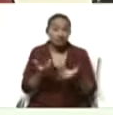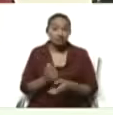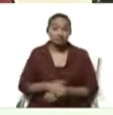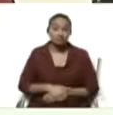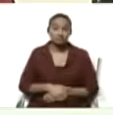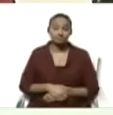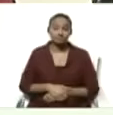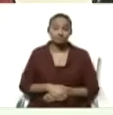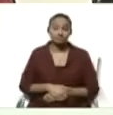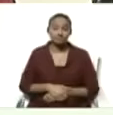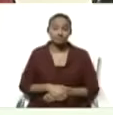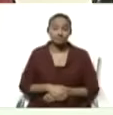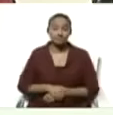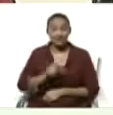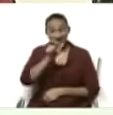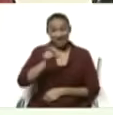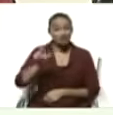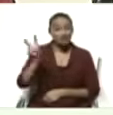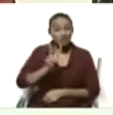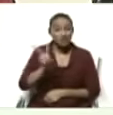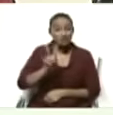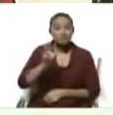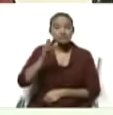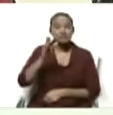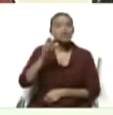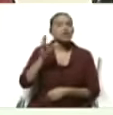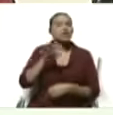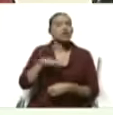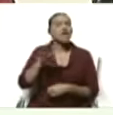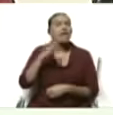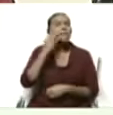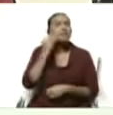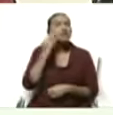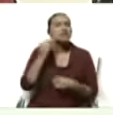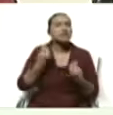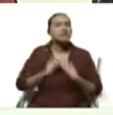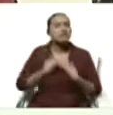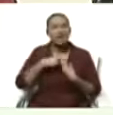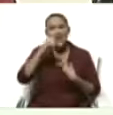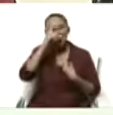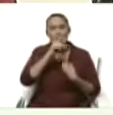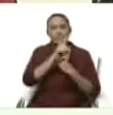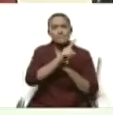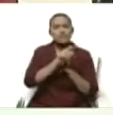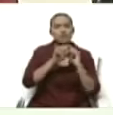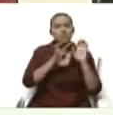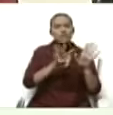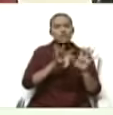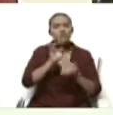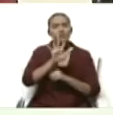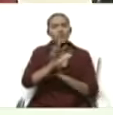Venezuela los vivió del año 58 al 98